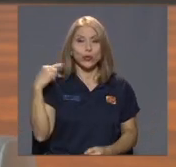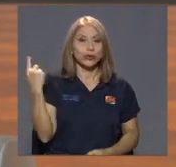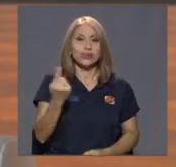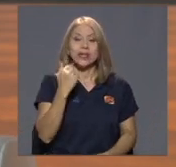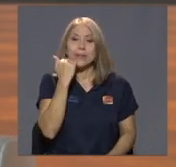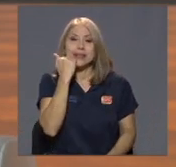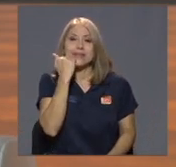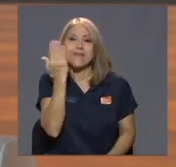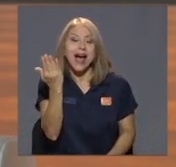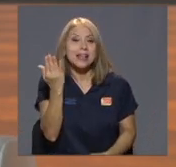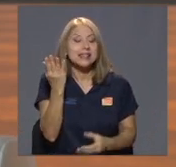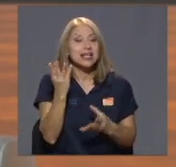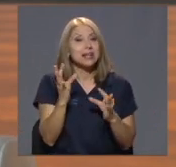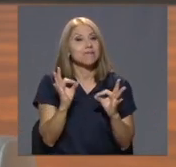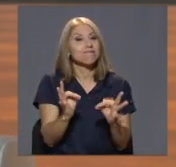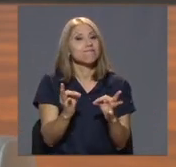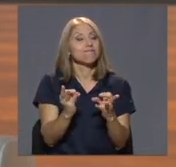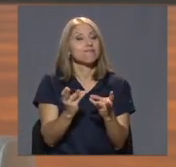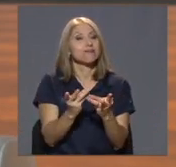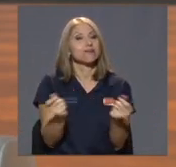digamos, de esa gestión.